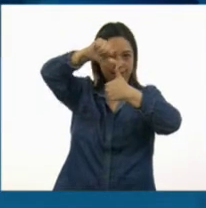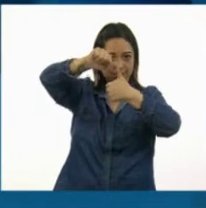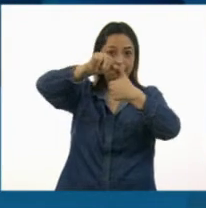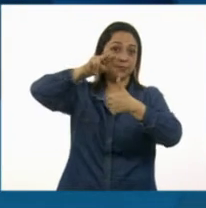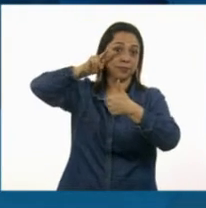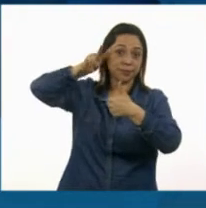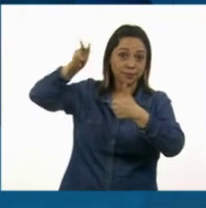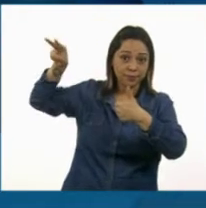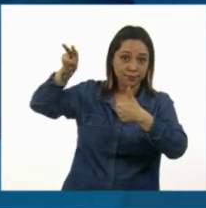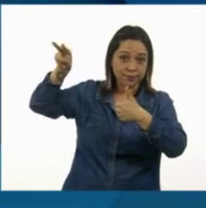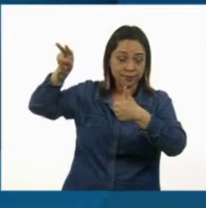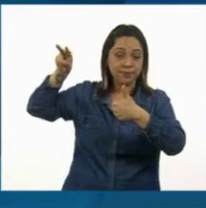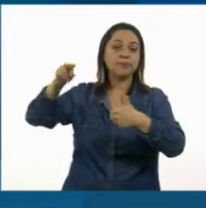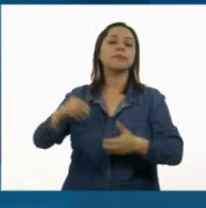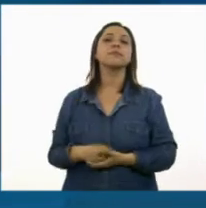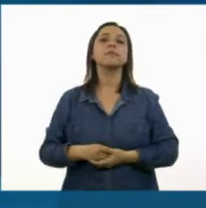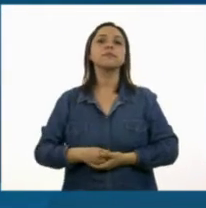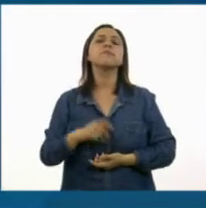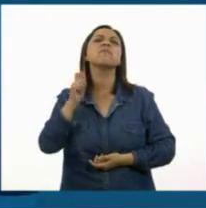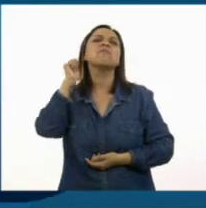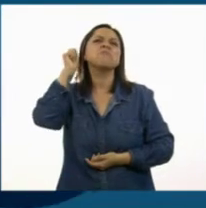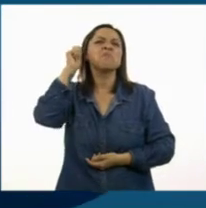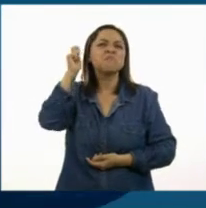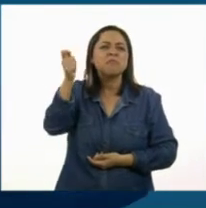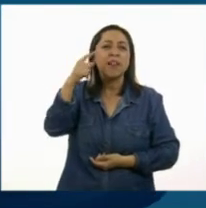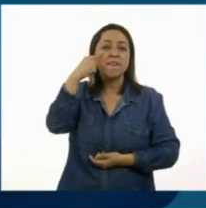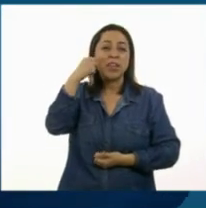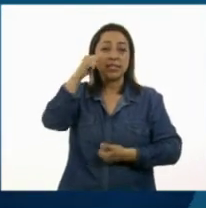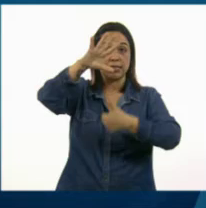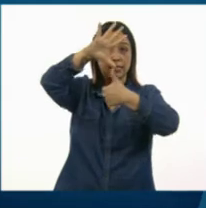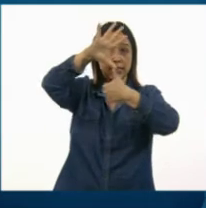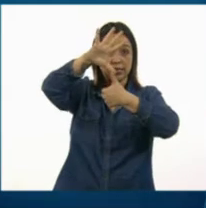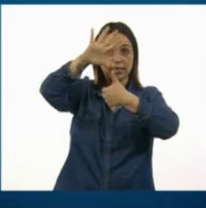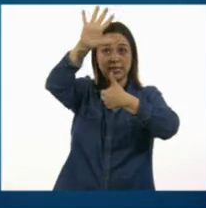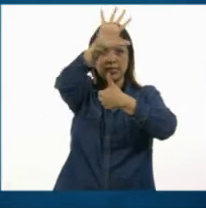Vamos a notar que precisamente en Norteamérica hay